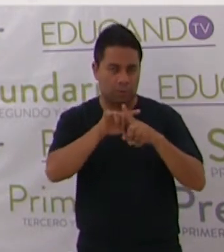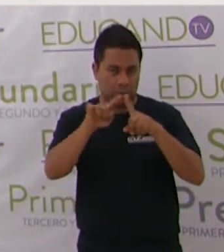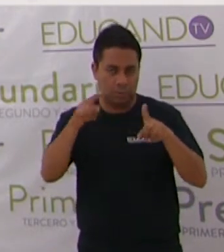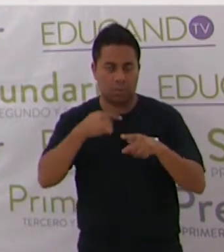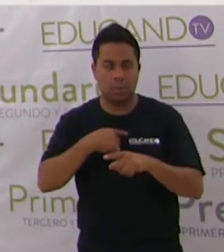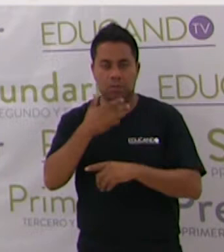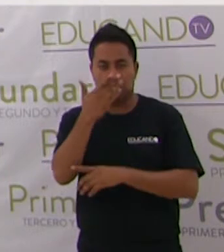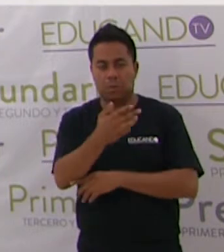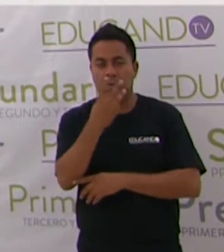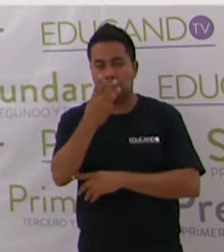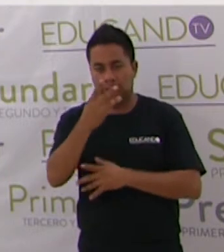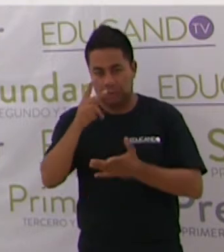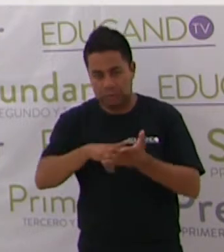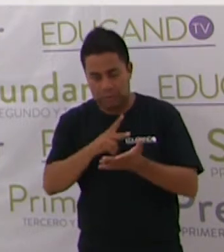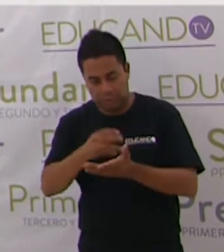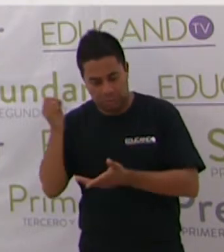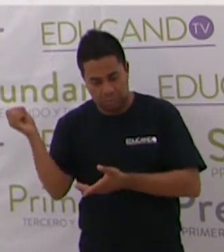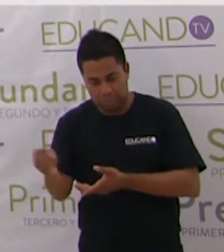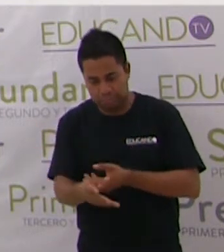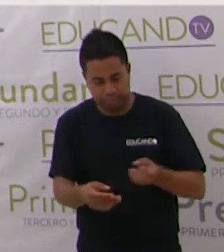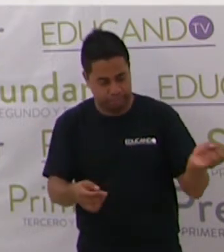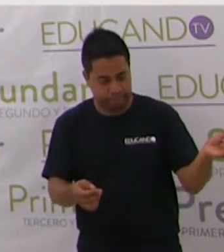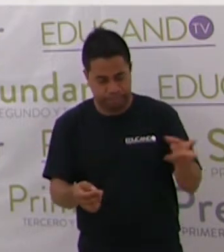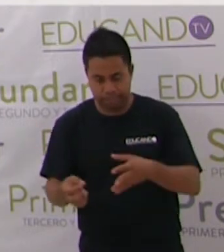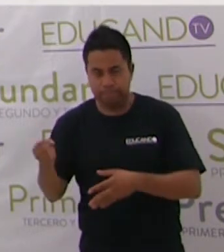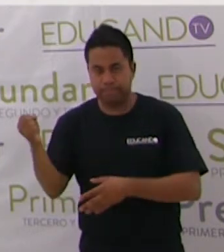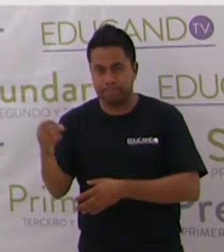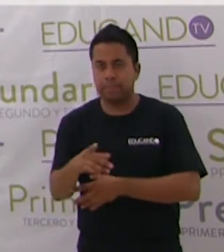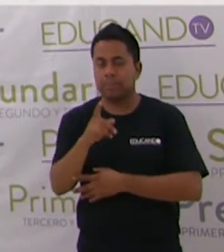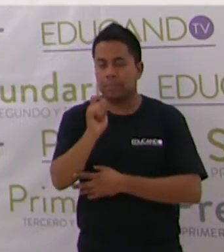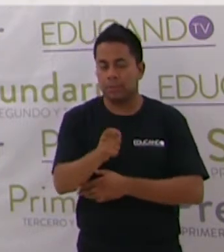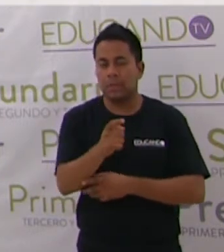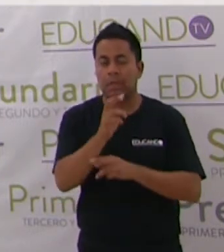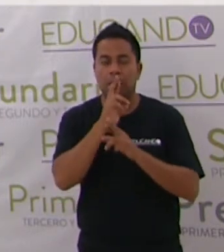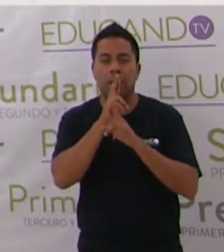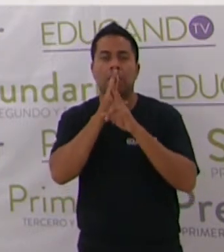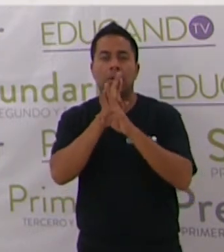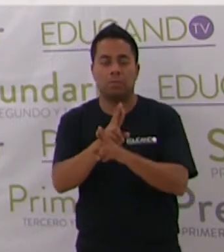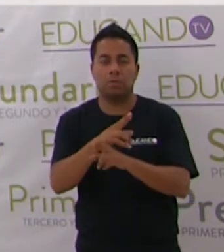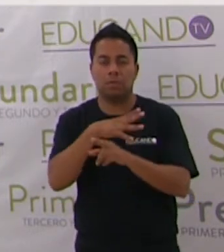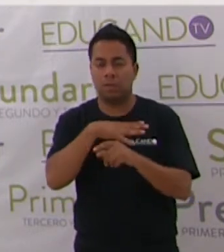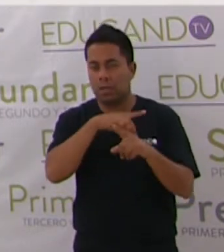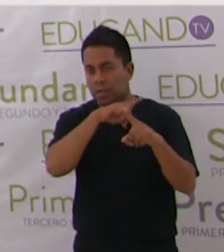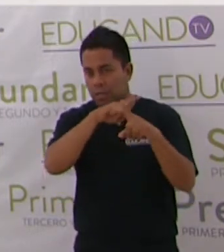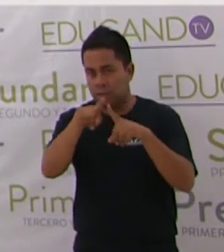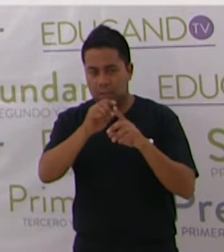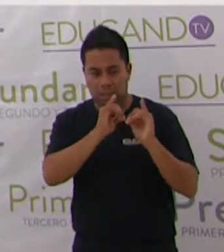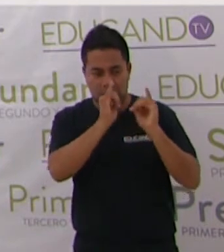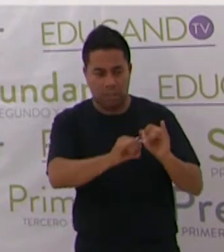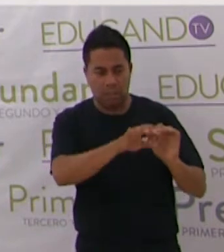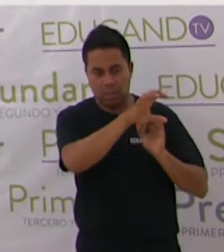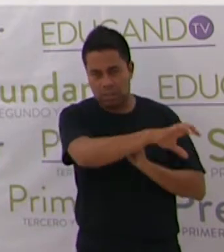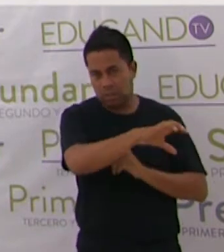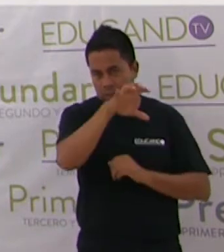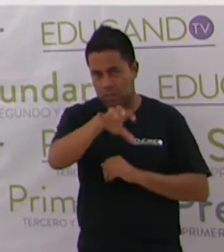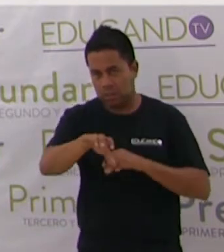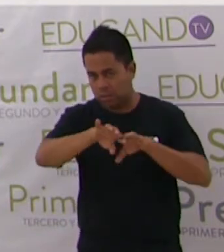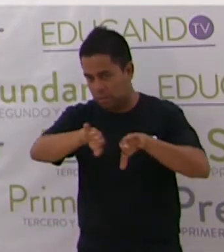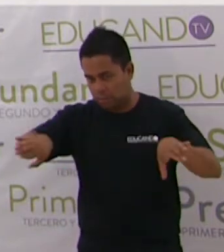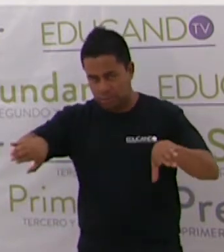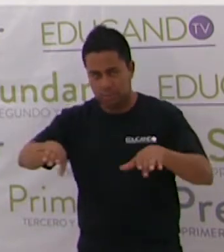3 veces que se lance este dado, van a ser los resultados muy independientes del